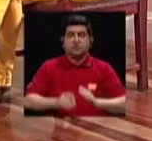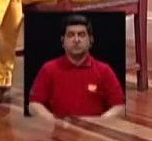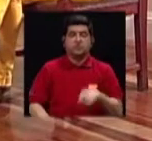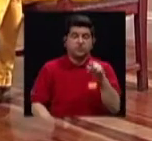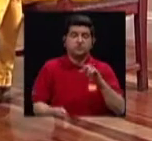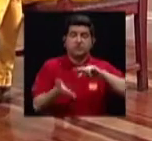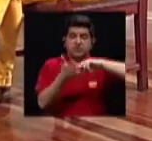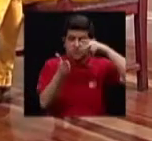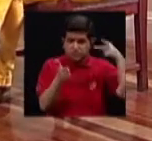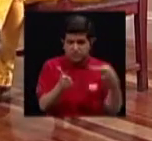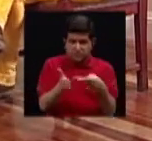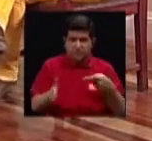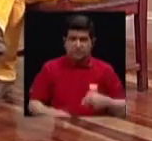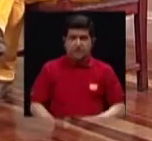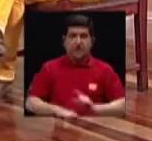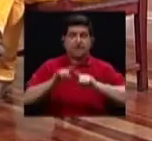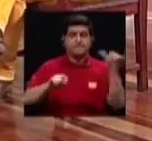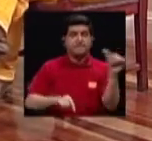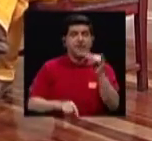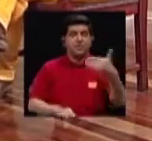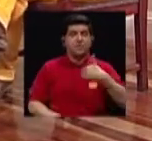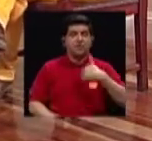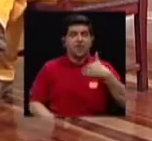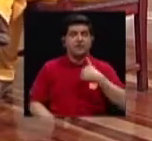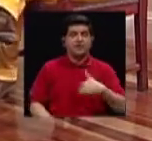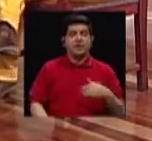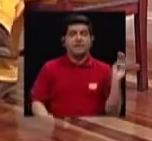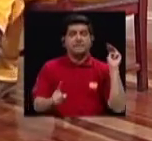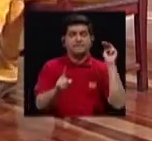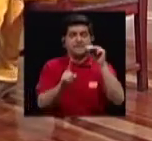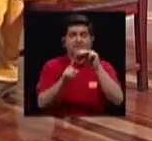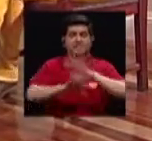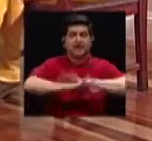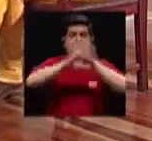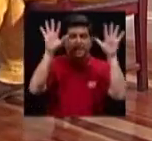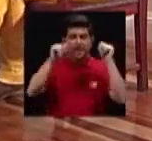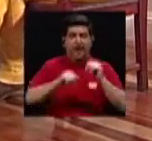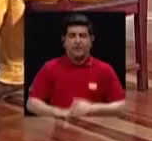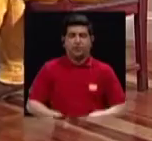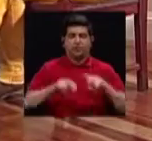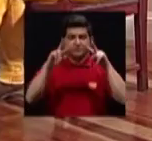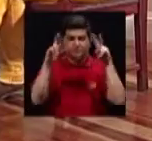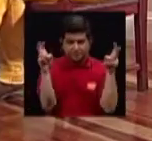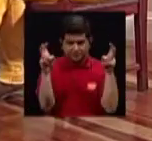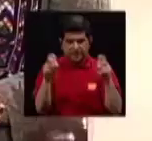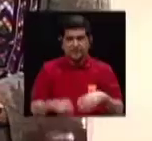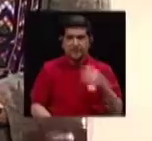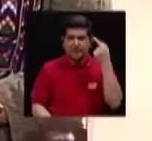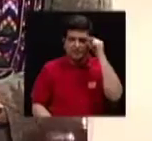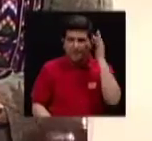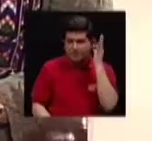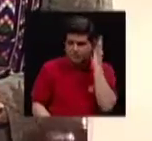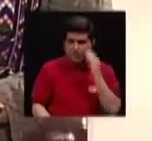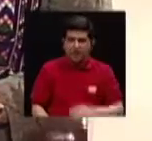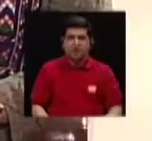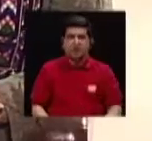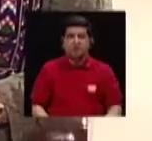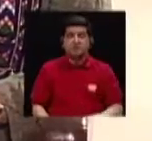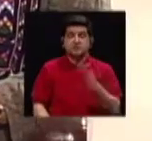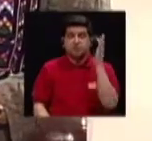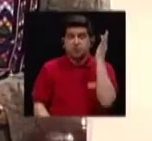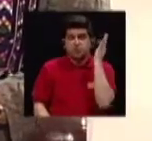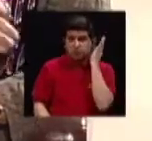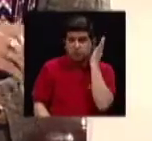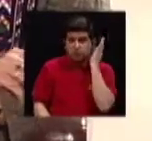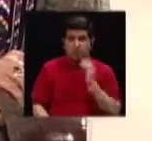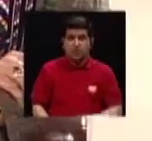implica. Pero también tiene un mensaje muy claro en el tema para las mujeres. Pareciera que cuando las mujeres